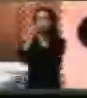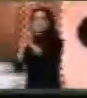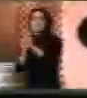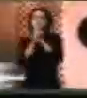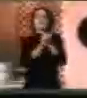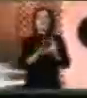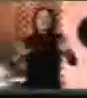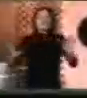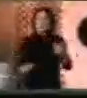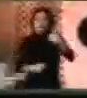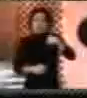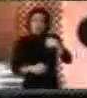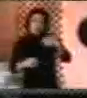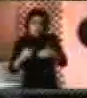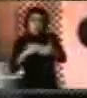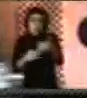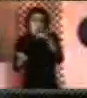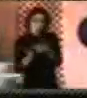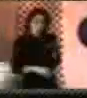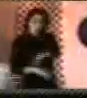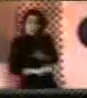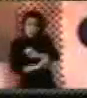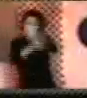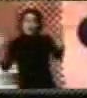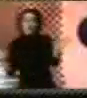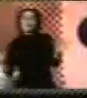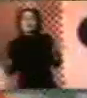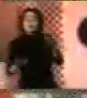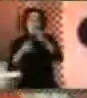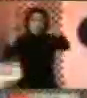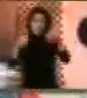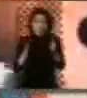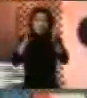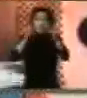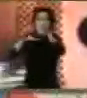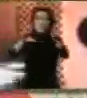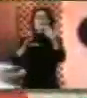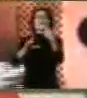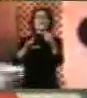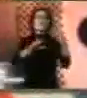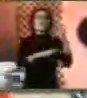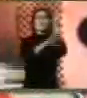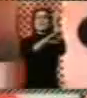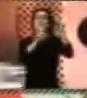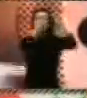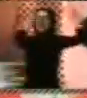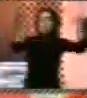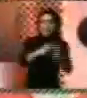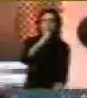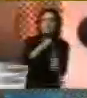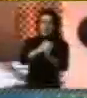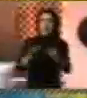Y algún día a mí me pasará y en mi lápida claro pondrá que la funeraria me voy a